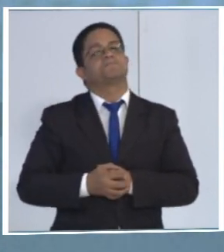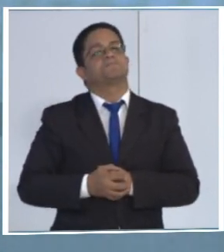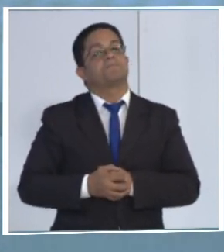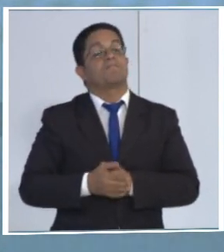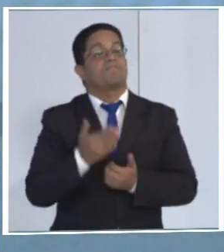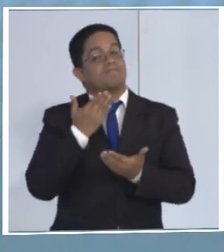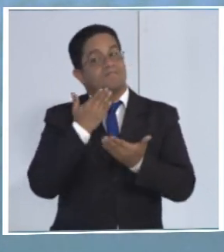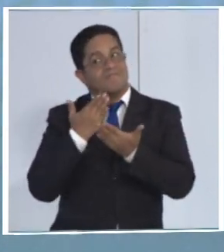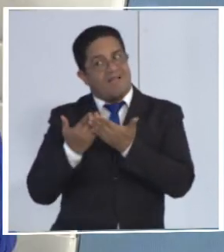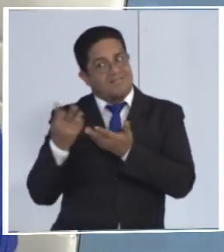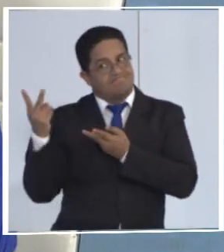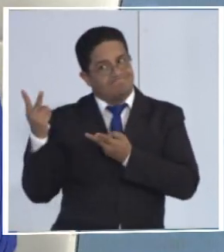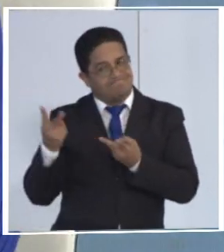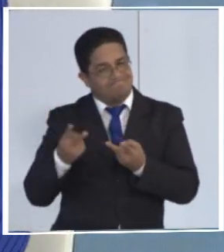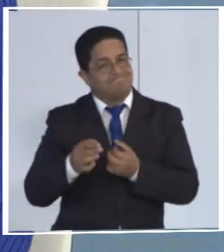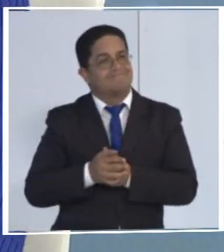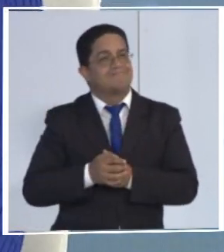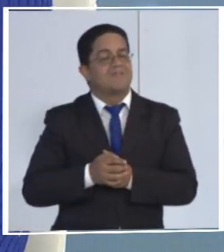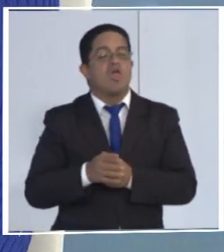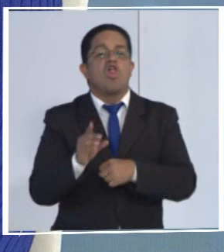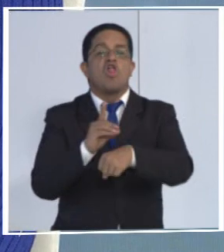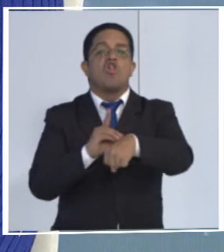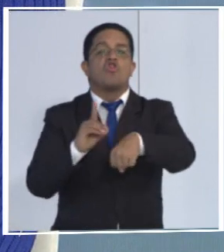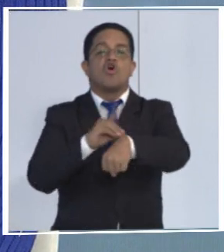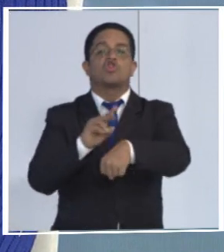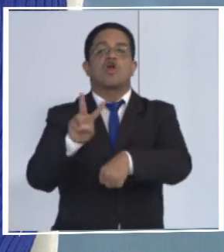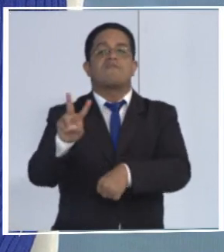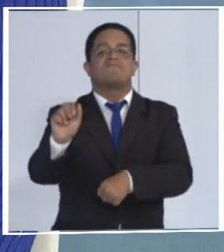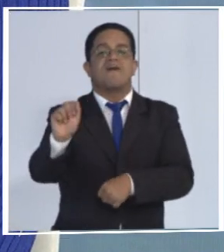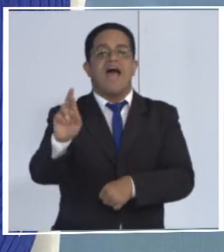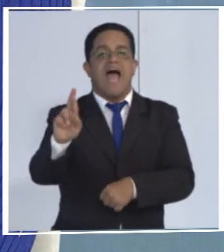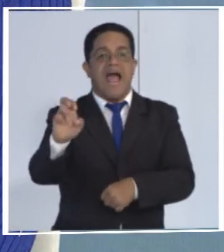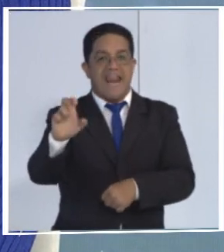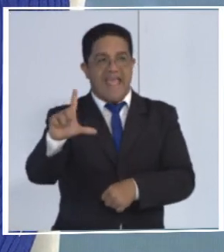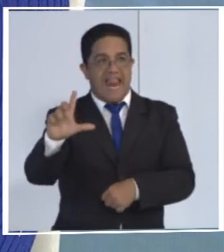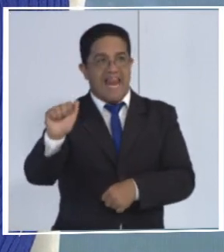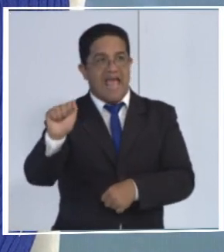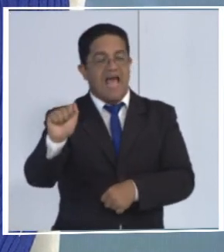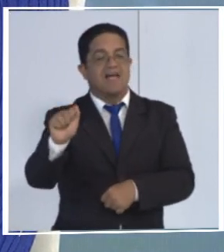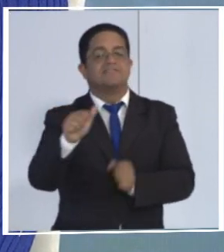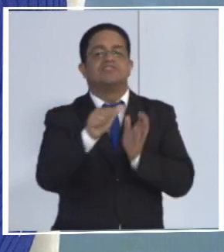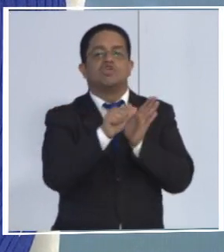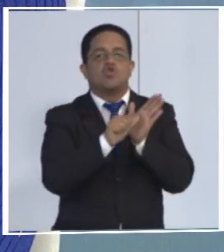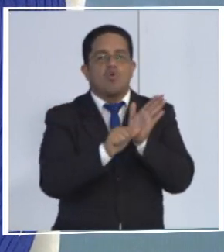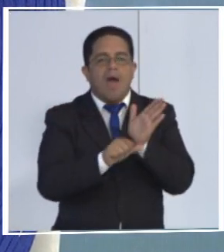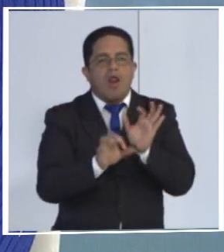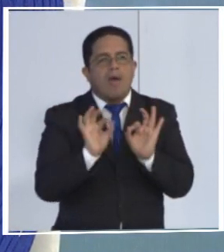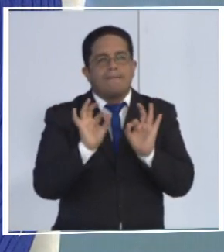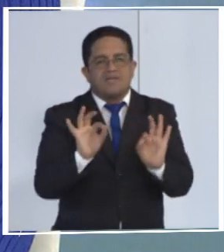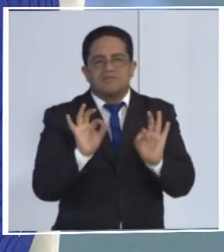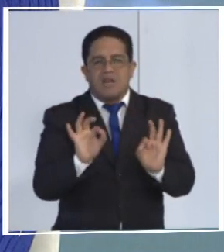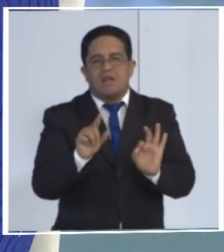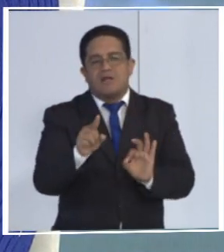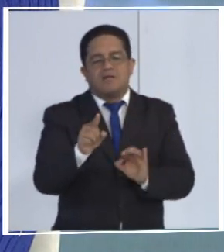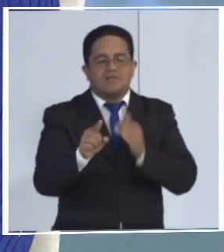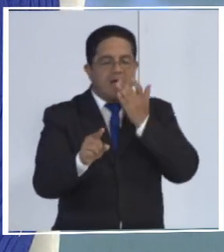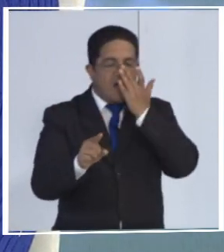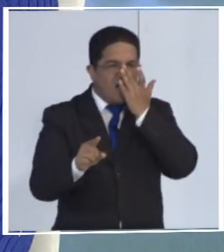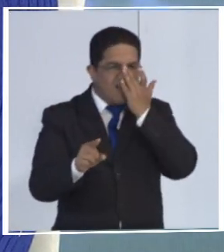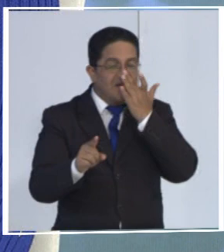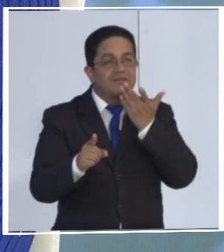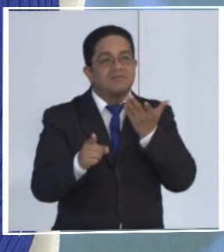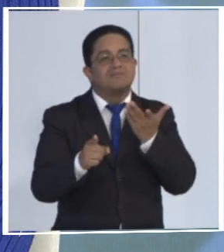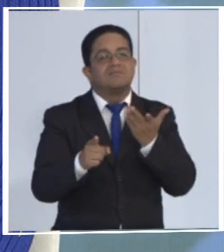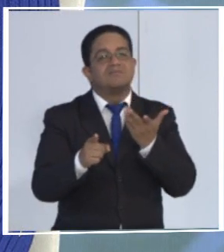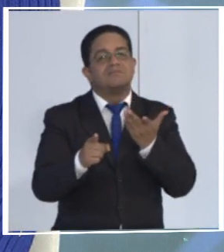0412-754-2400. Gracias por acompañarnos. Gracias, Daniel. El doctor Christopher Varela nos estuvo acompañando, cirujano coloproctólogo. Estuvimos hablando sobre esas